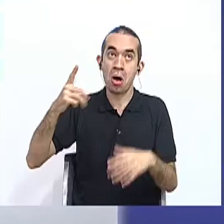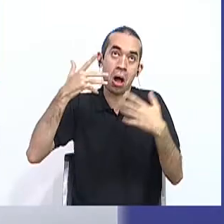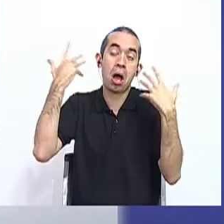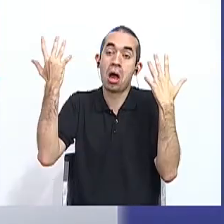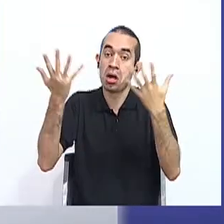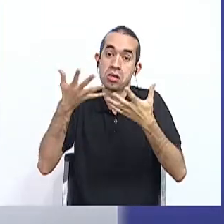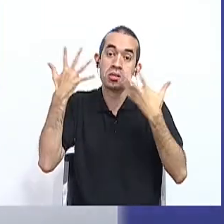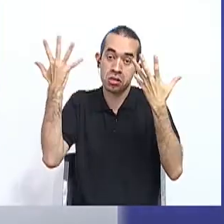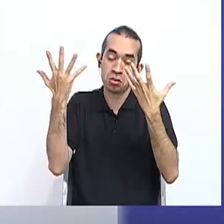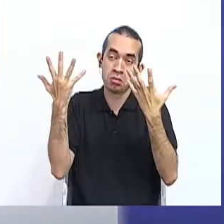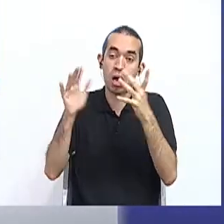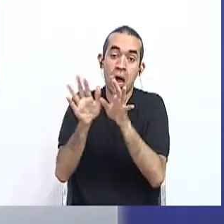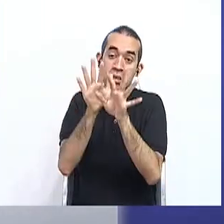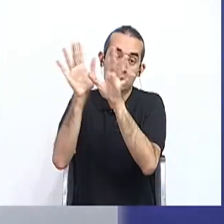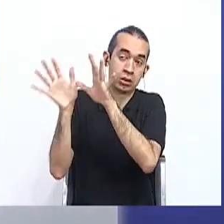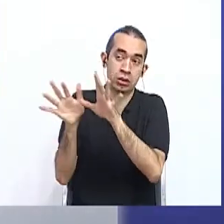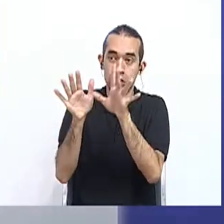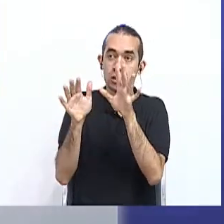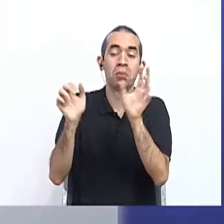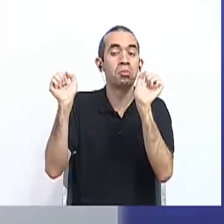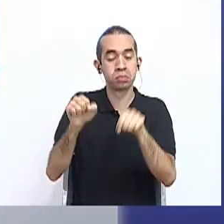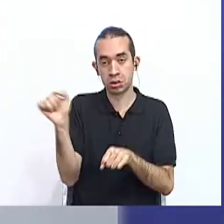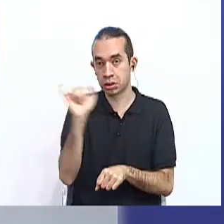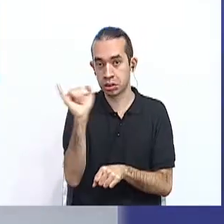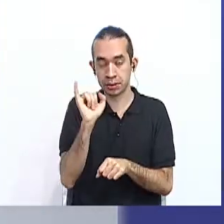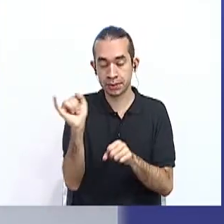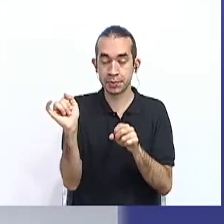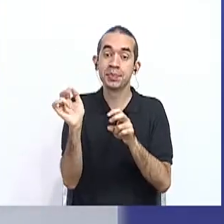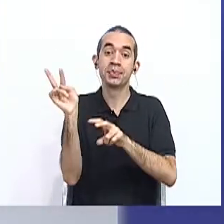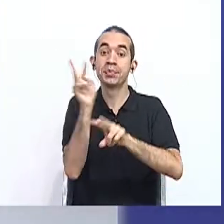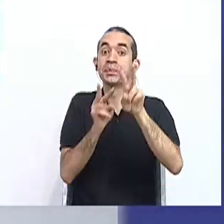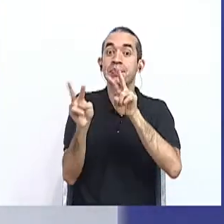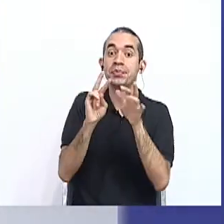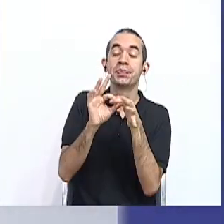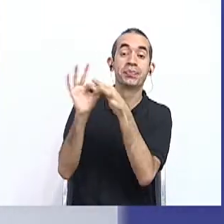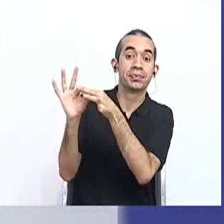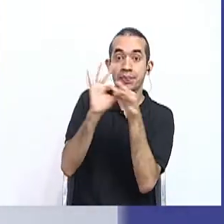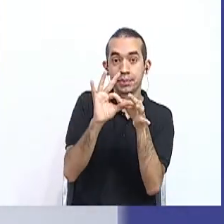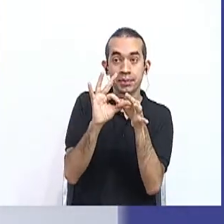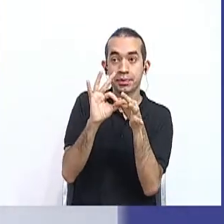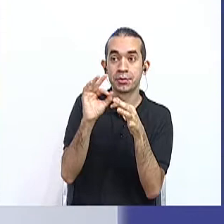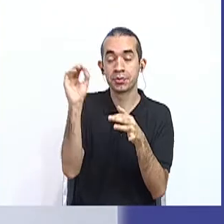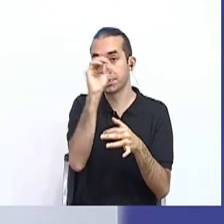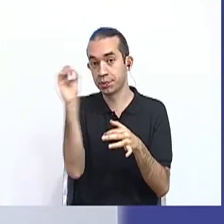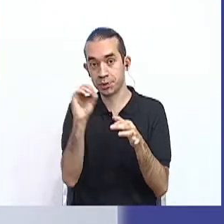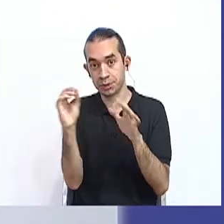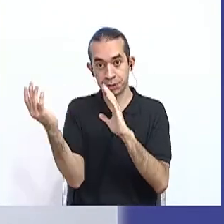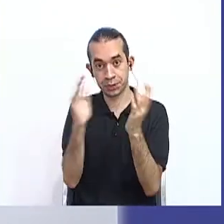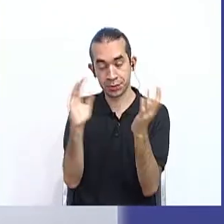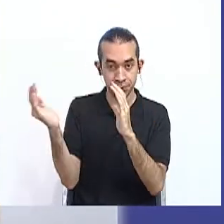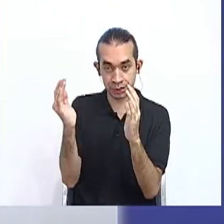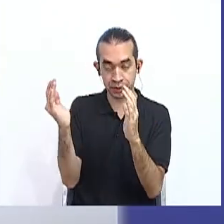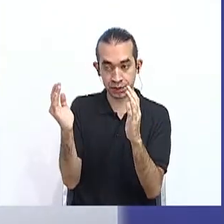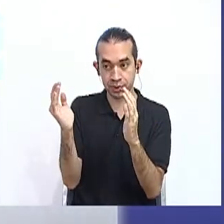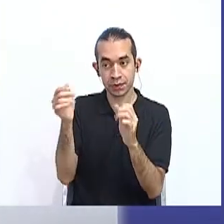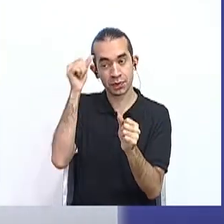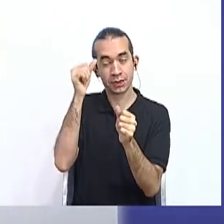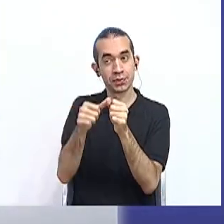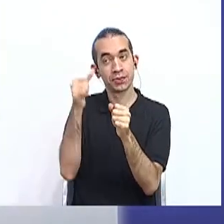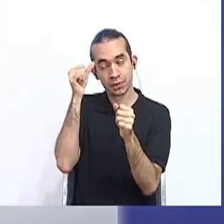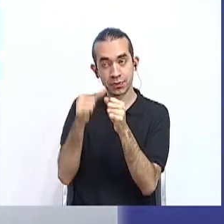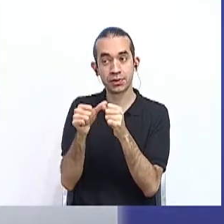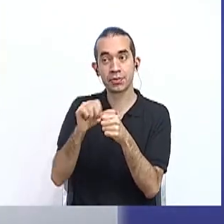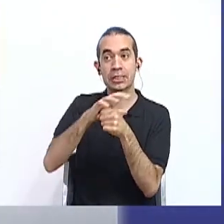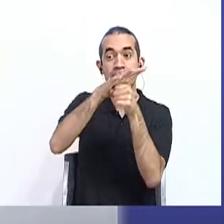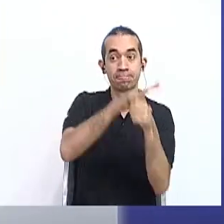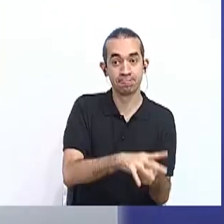aire o de gas, podemos también valorar la relación de proporcionalidad. Recordemos que dijimos que la presión